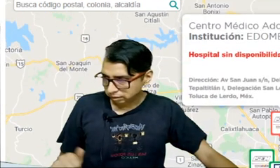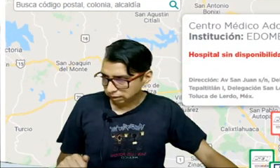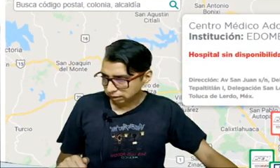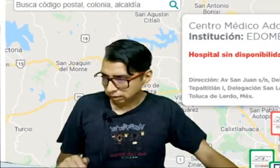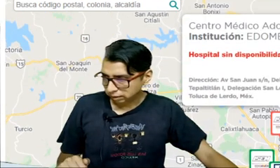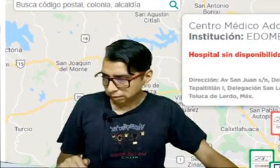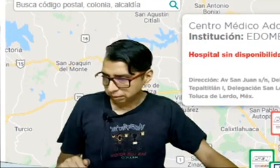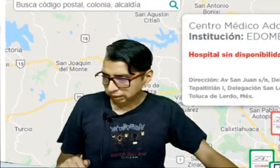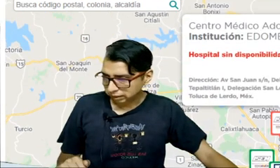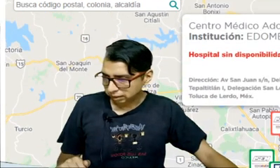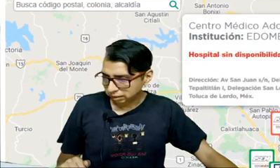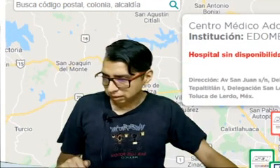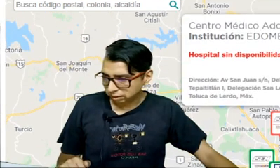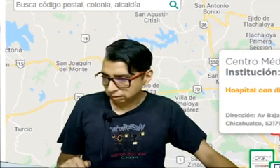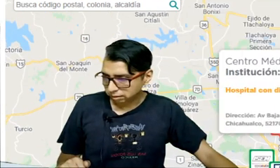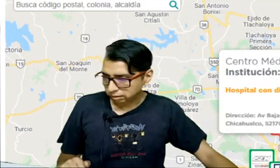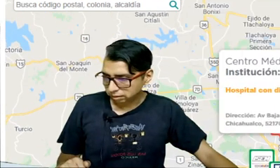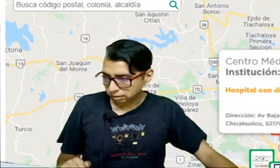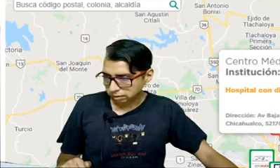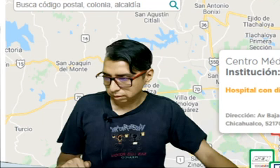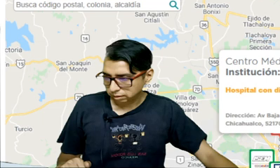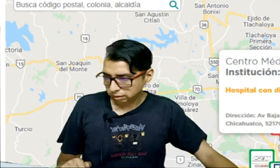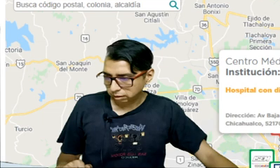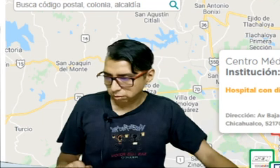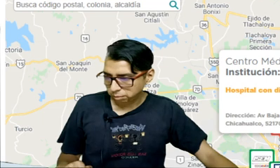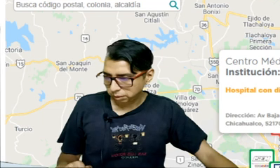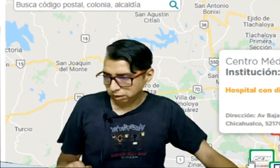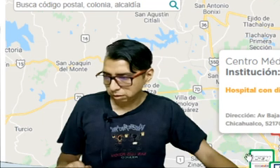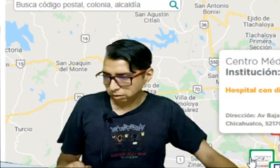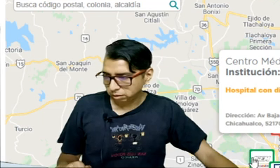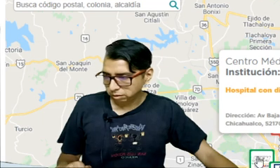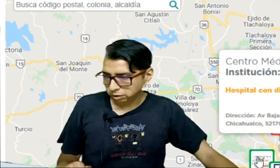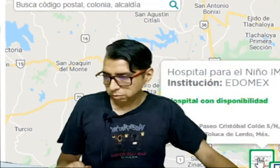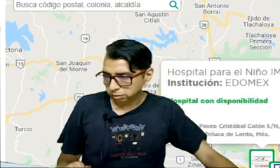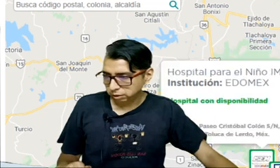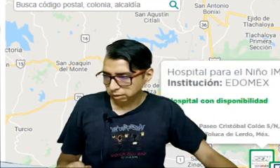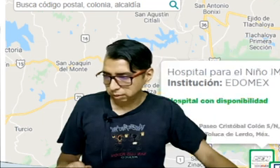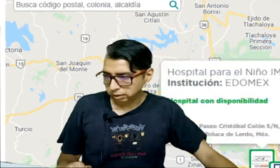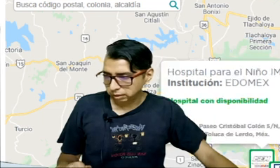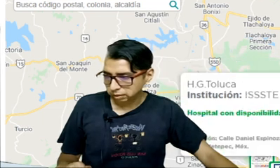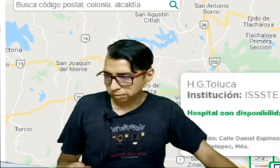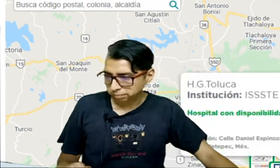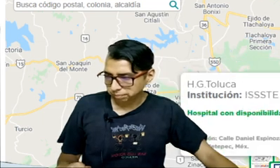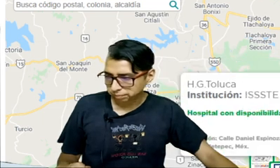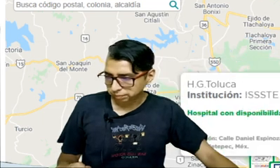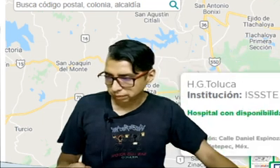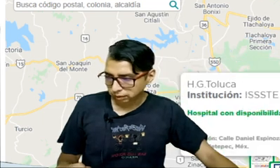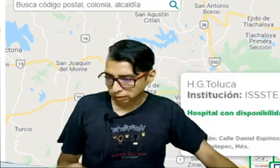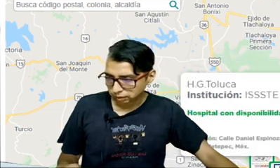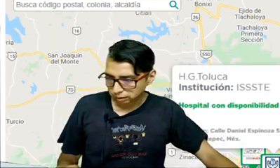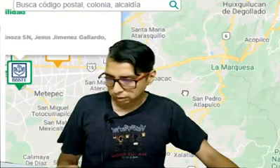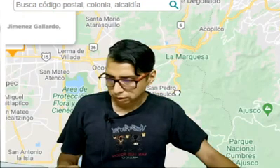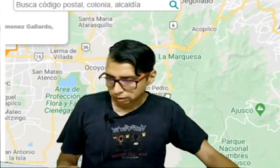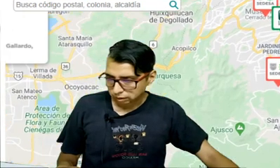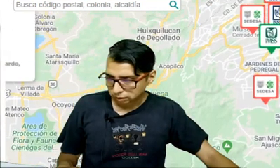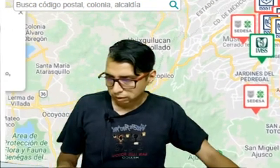no se cambia está llena tiene uno medio y dos disponibles